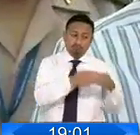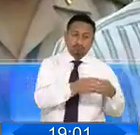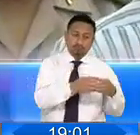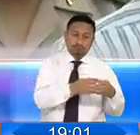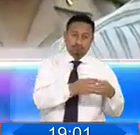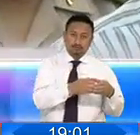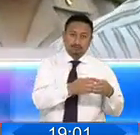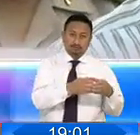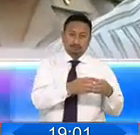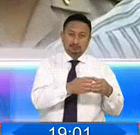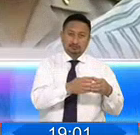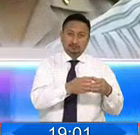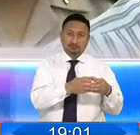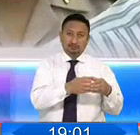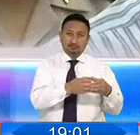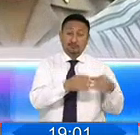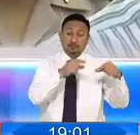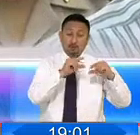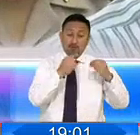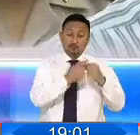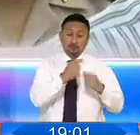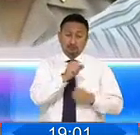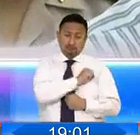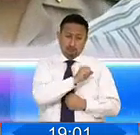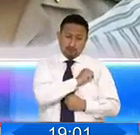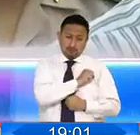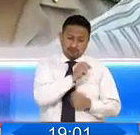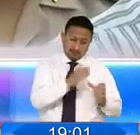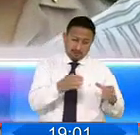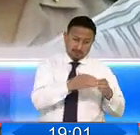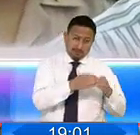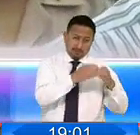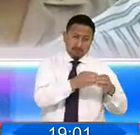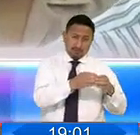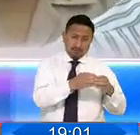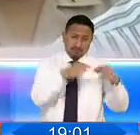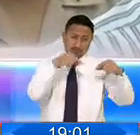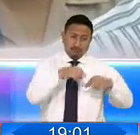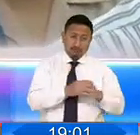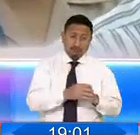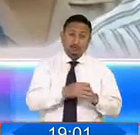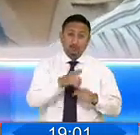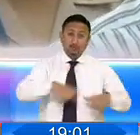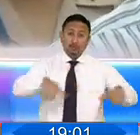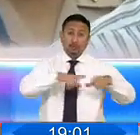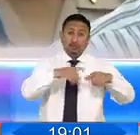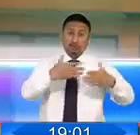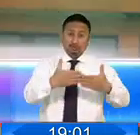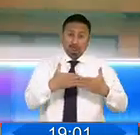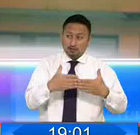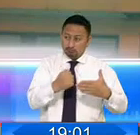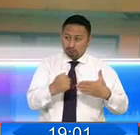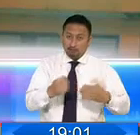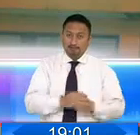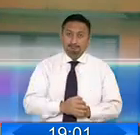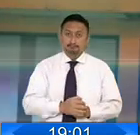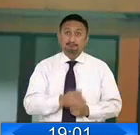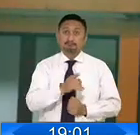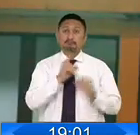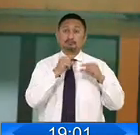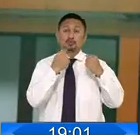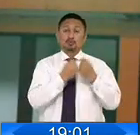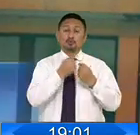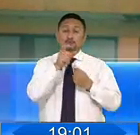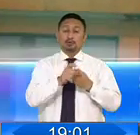a algunos grupos, algunas estructuras que están tomados ciertos sitios, por así decirlo. Aseguró que estos grupos